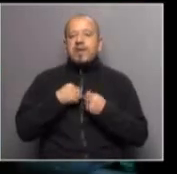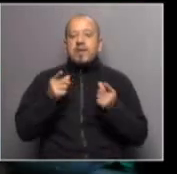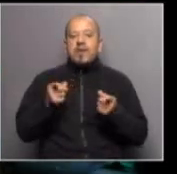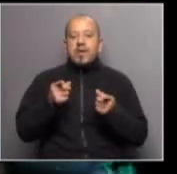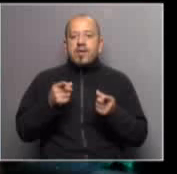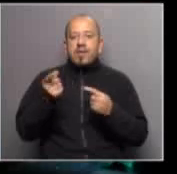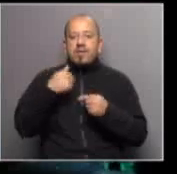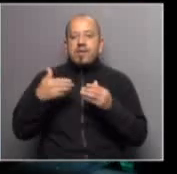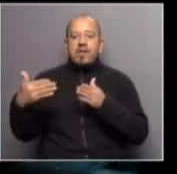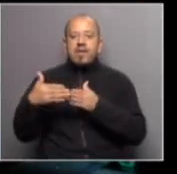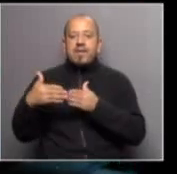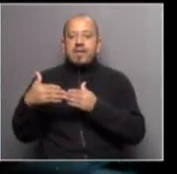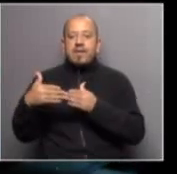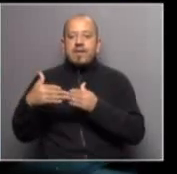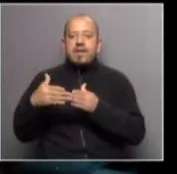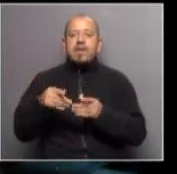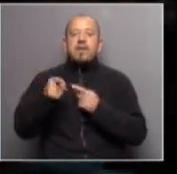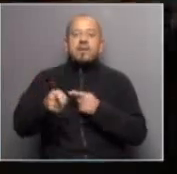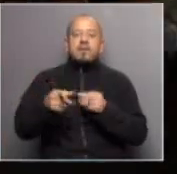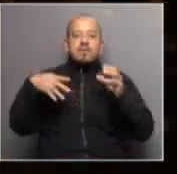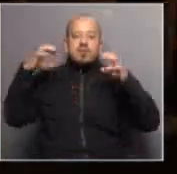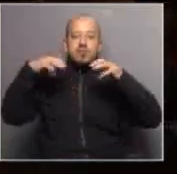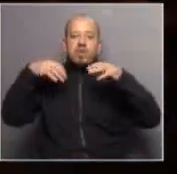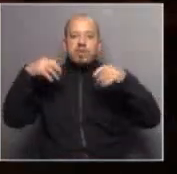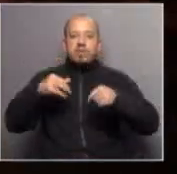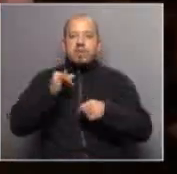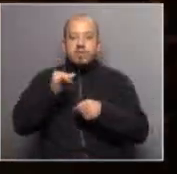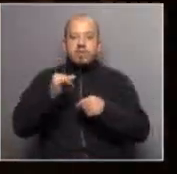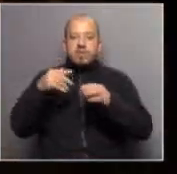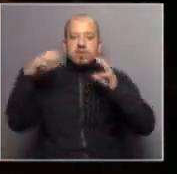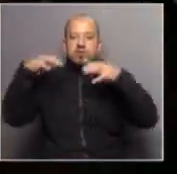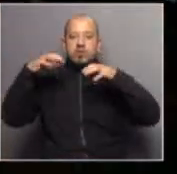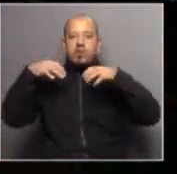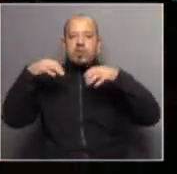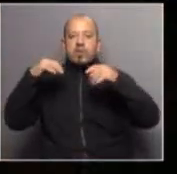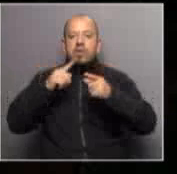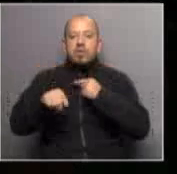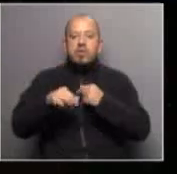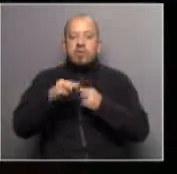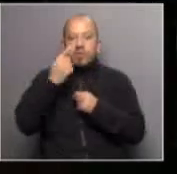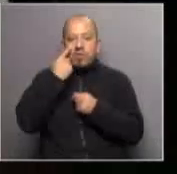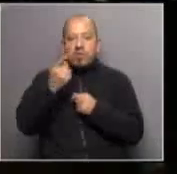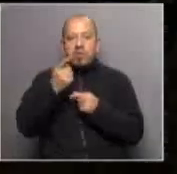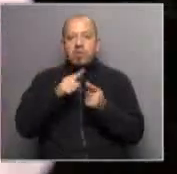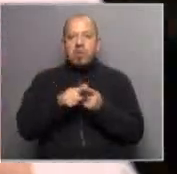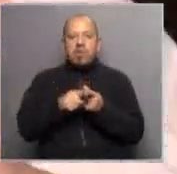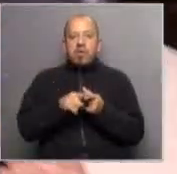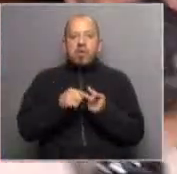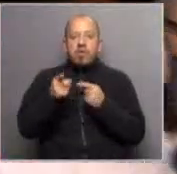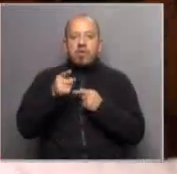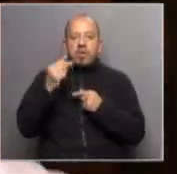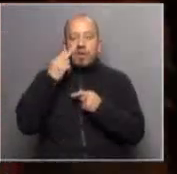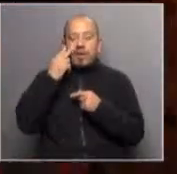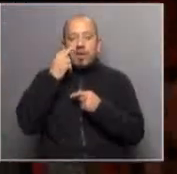mandaron a la esquina a ver si llueve. Y sí, Campo, llueve, confirmado. Están sacando fotos del cielo. Incluso primero te cuento que estoy en el bar,